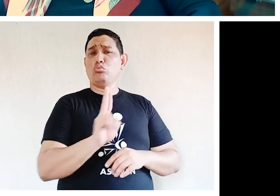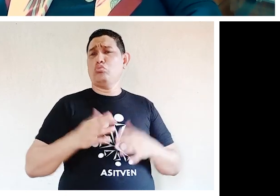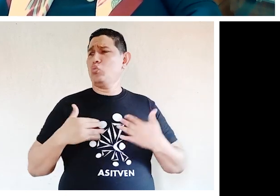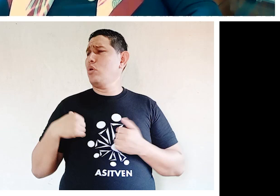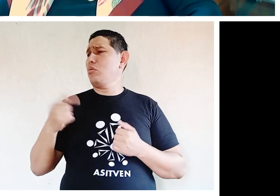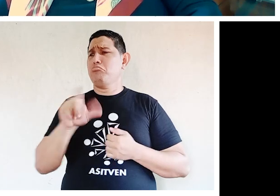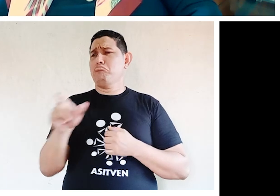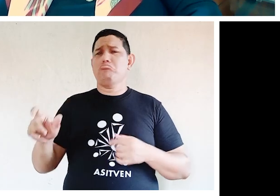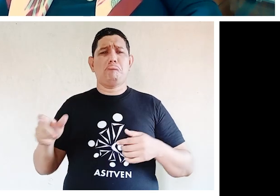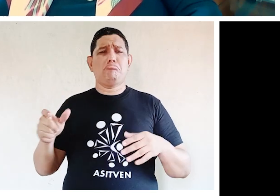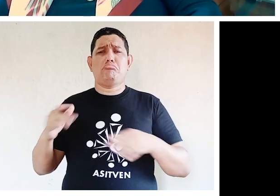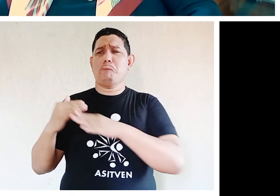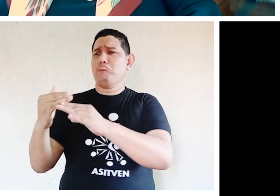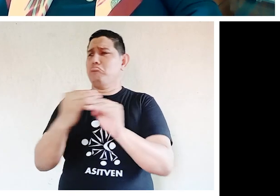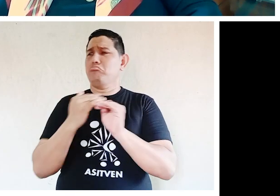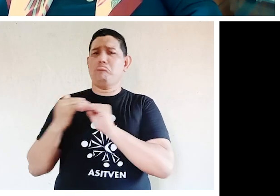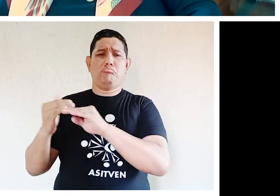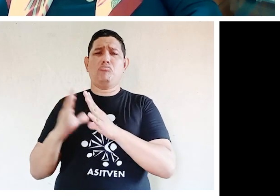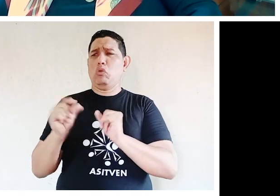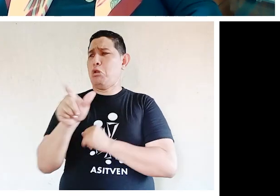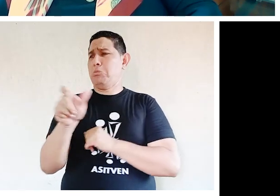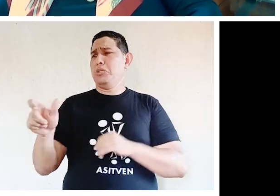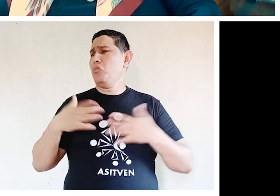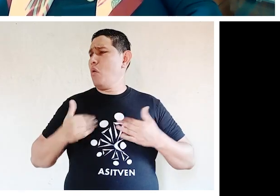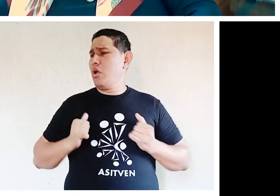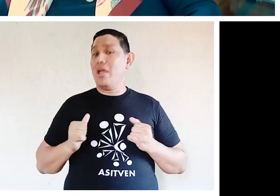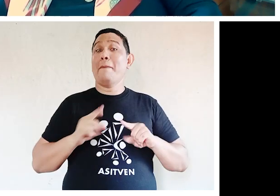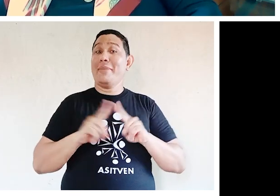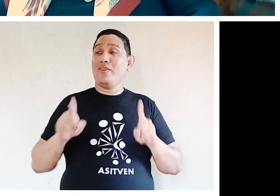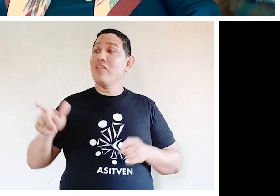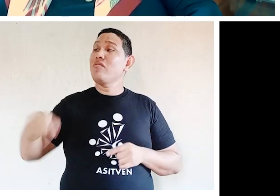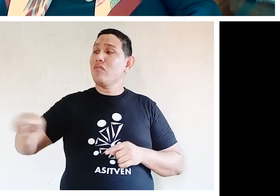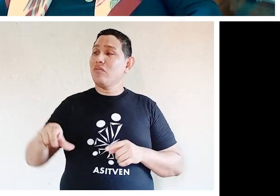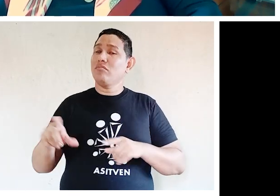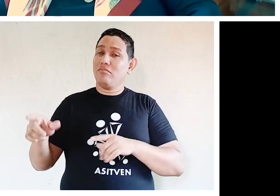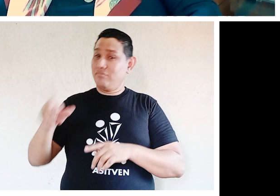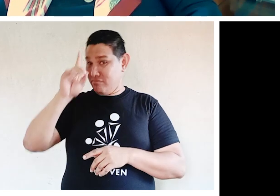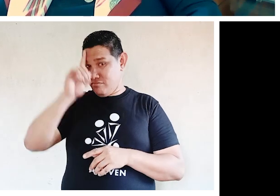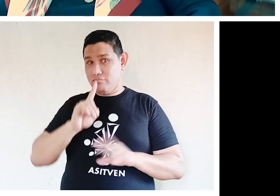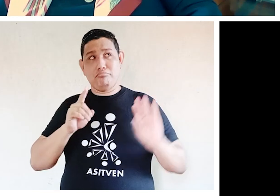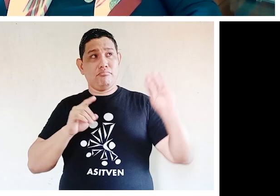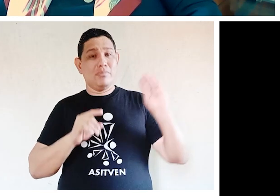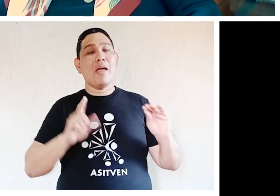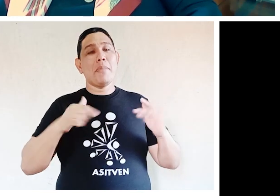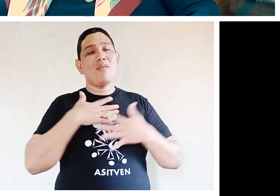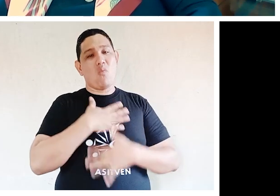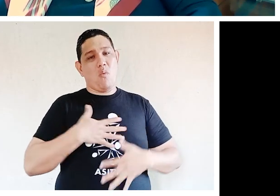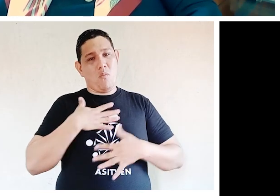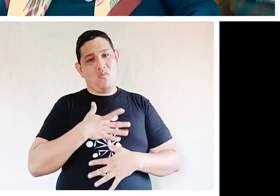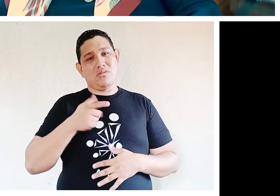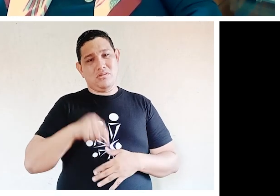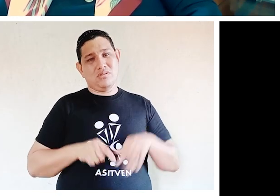normalidad que la utiliza el común de las personas. Y lo otro es que sea cómodo, que